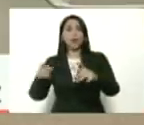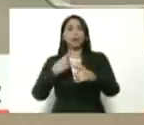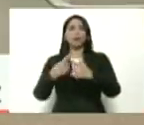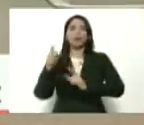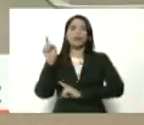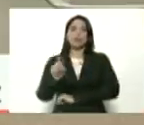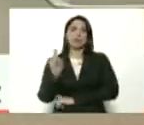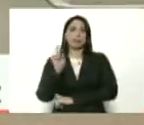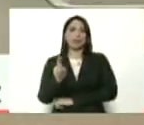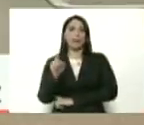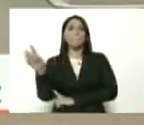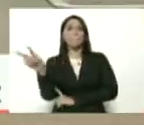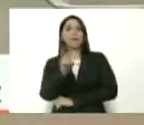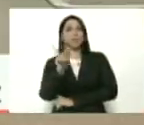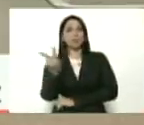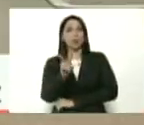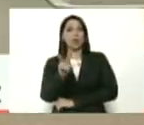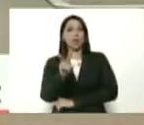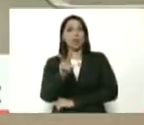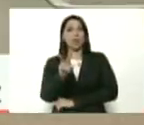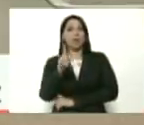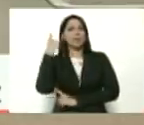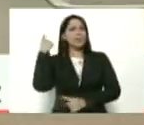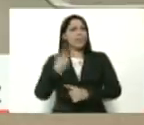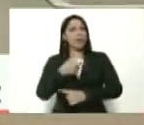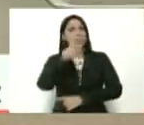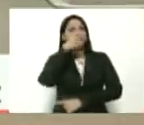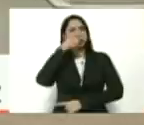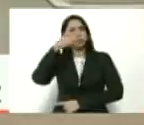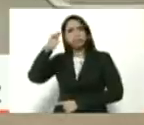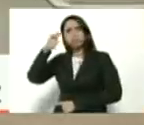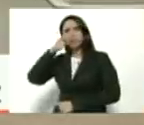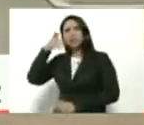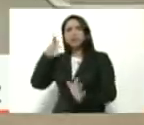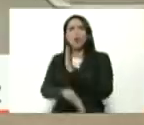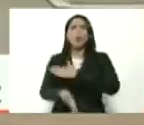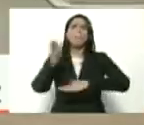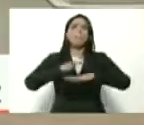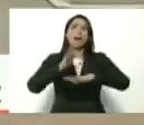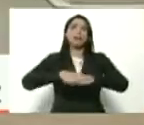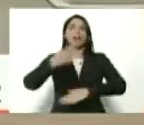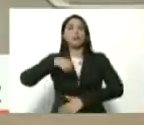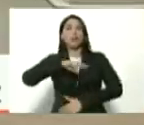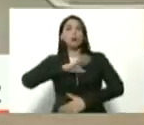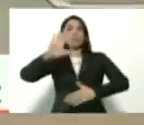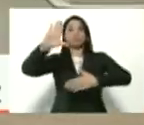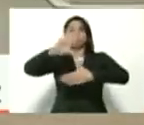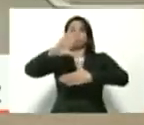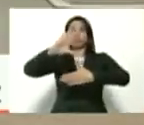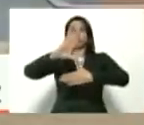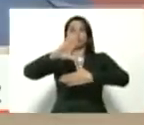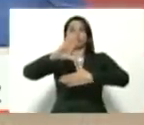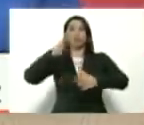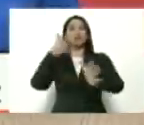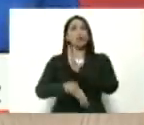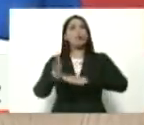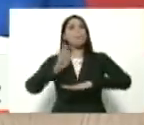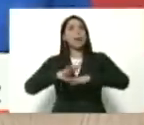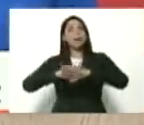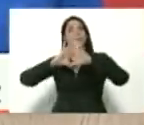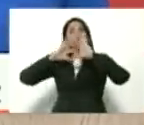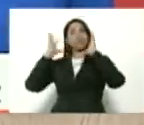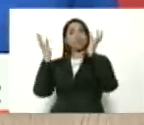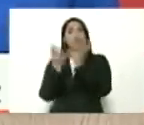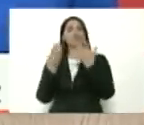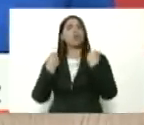necesidad de que Venezuela sea muy vigilante sobre lo que ocurre en nuestro continente, sobre lo que ocurre en el mundo, y